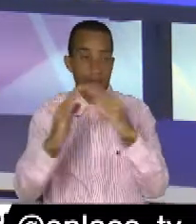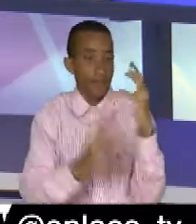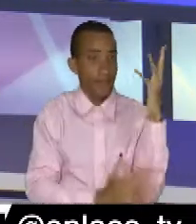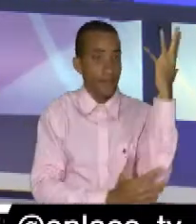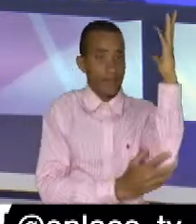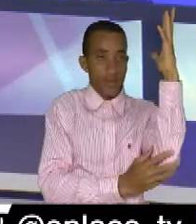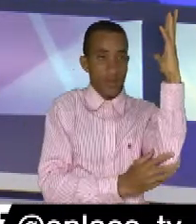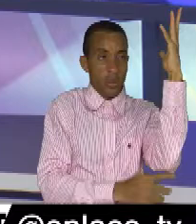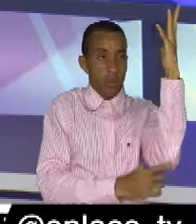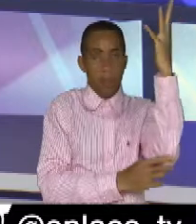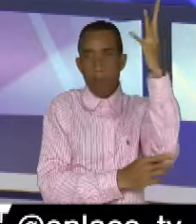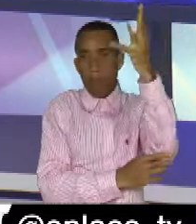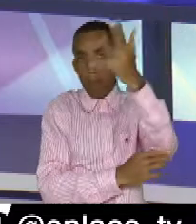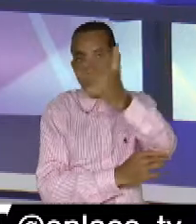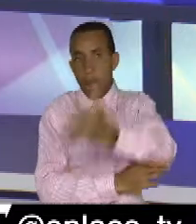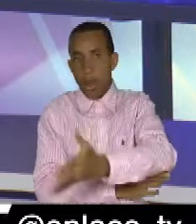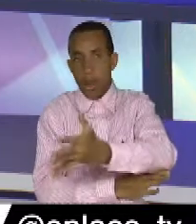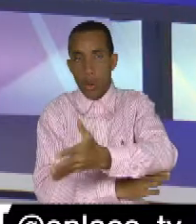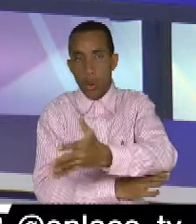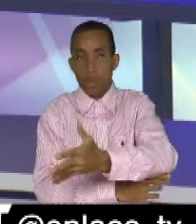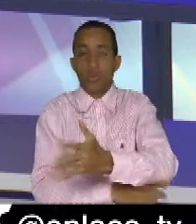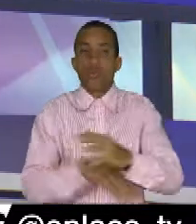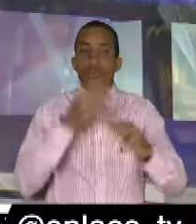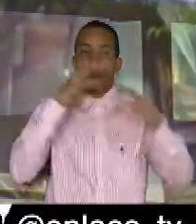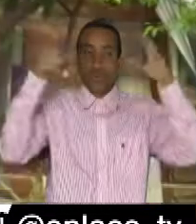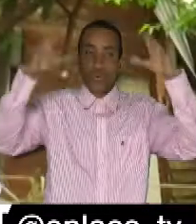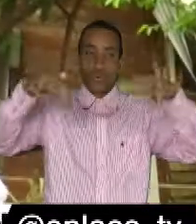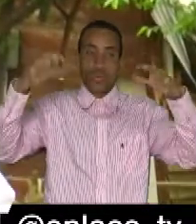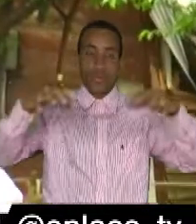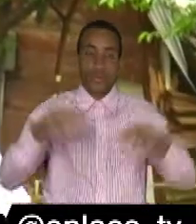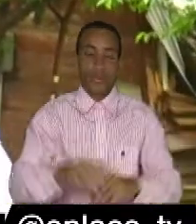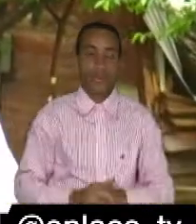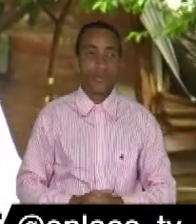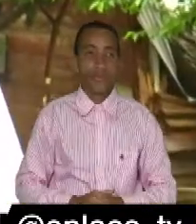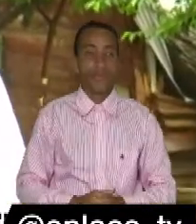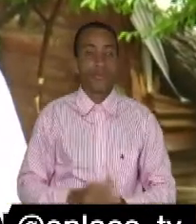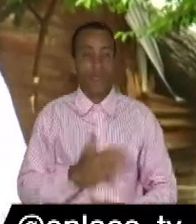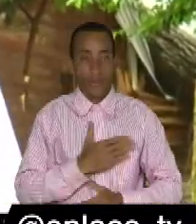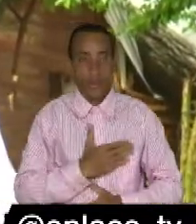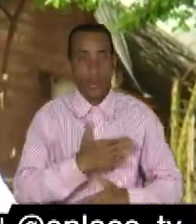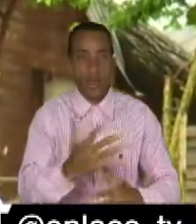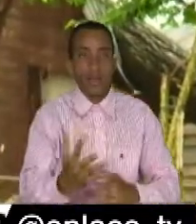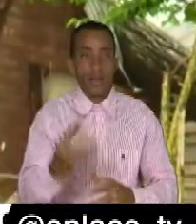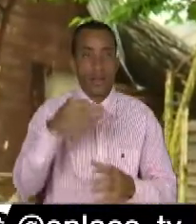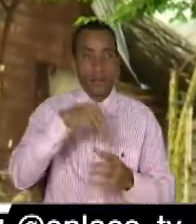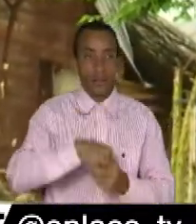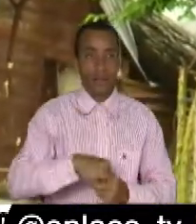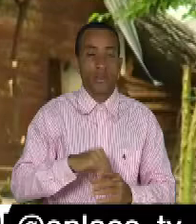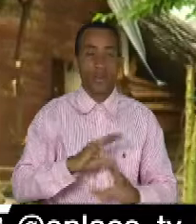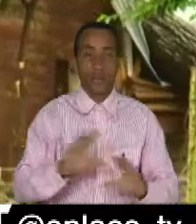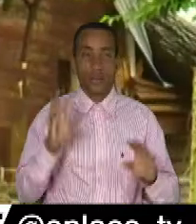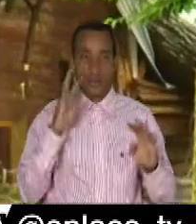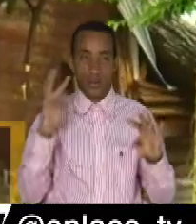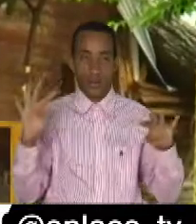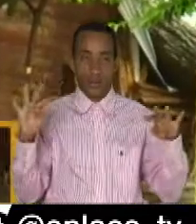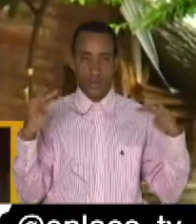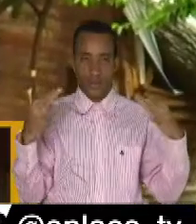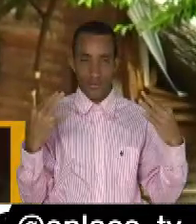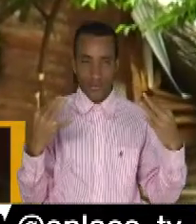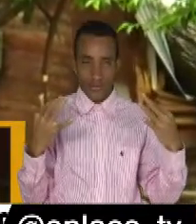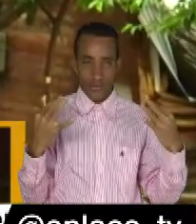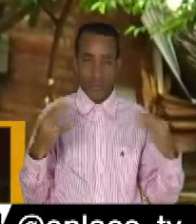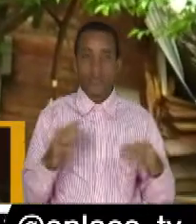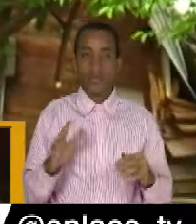de la noticia, nos amplía la información. Saludos, compañeros en estudios, amable televidencia, hace noticias a esta hora en el